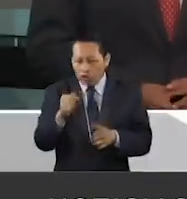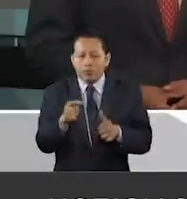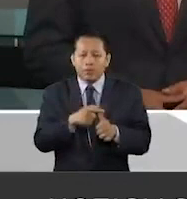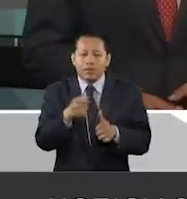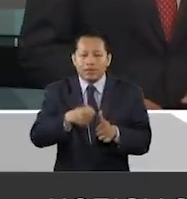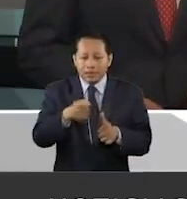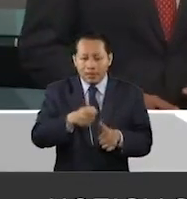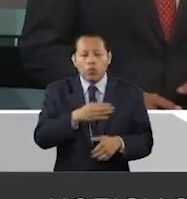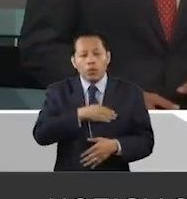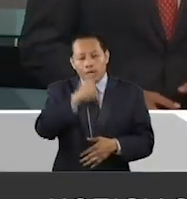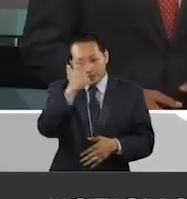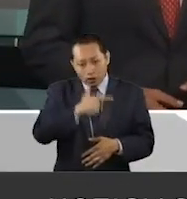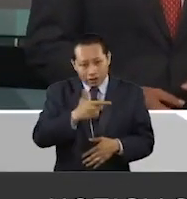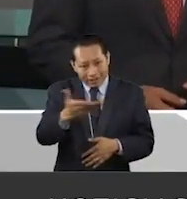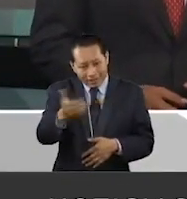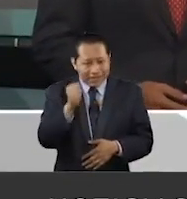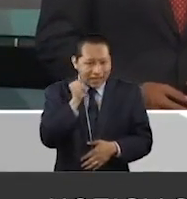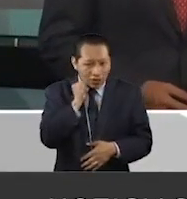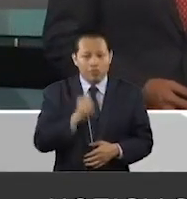Buenas noches.